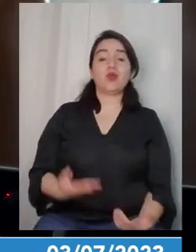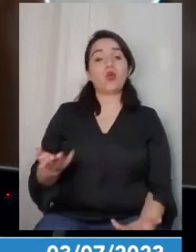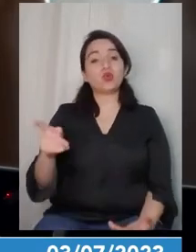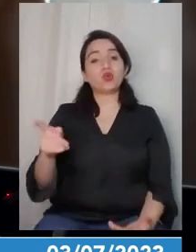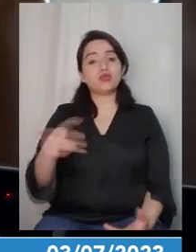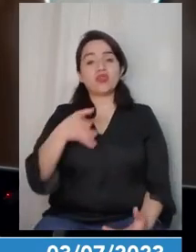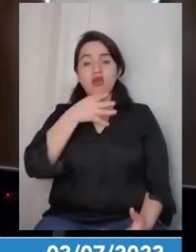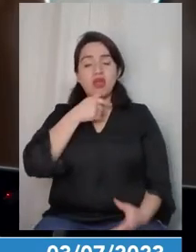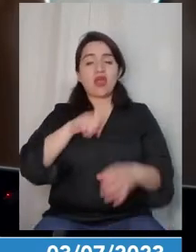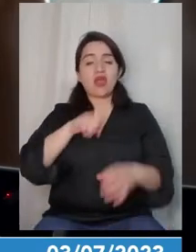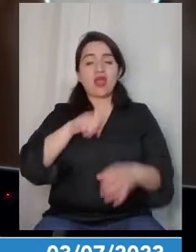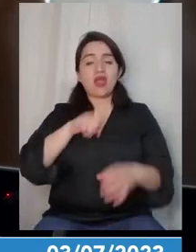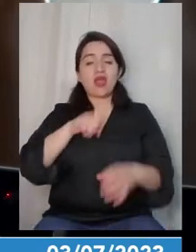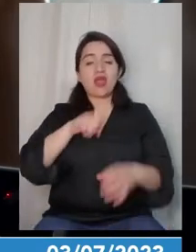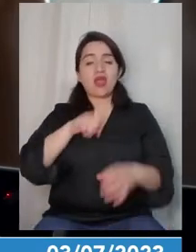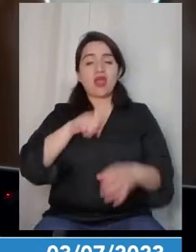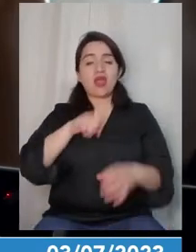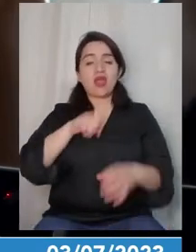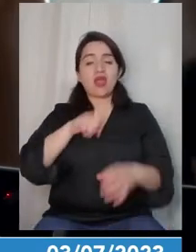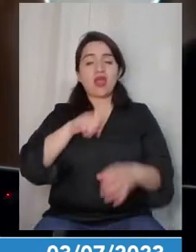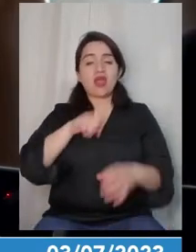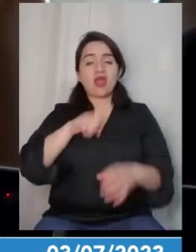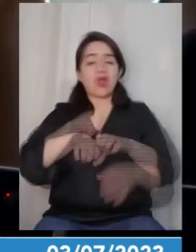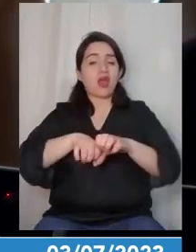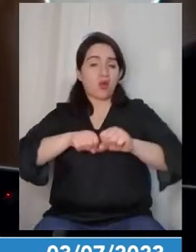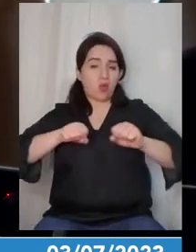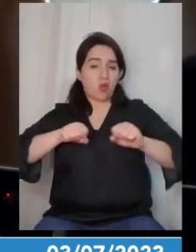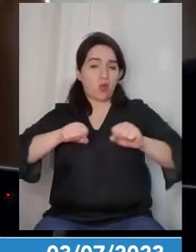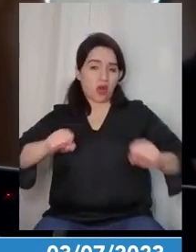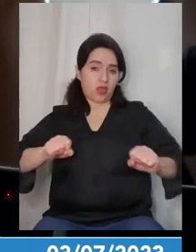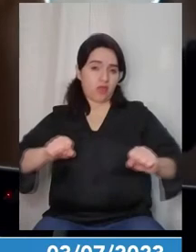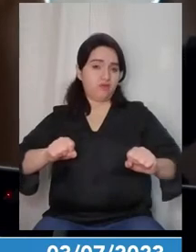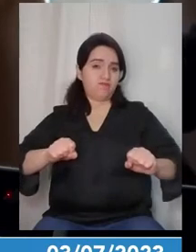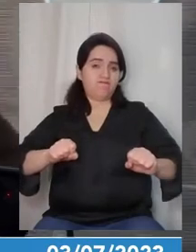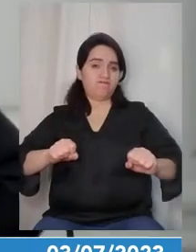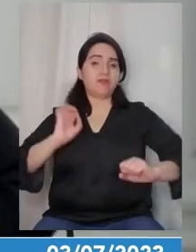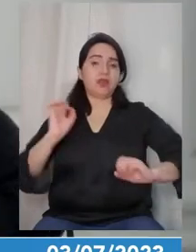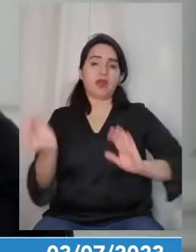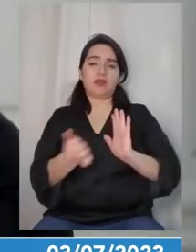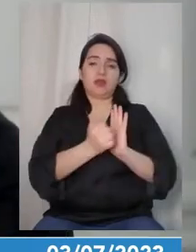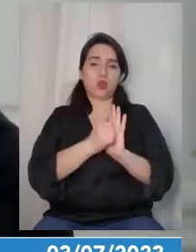de este artículo en el capítulo 13 de la Constitución? Muchas gracias.